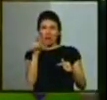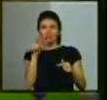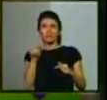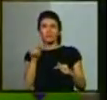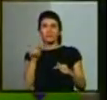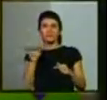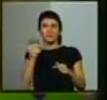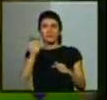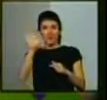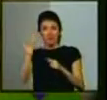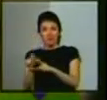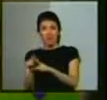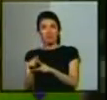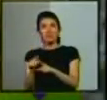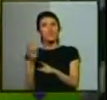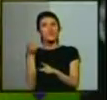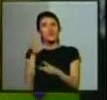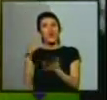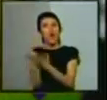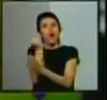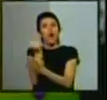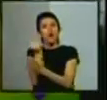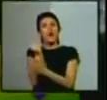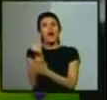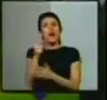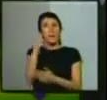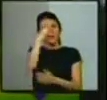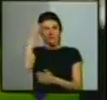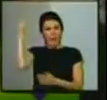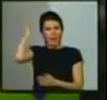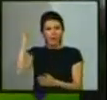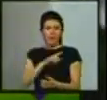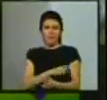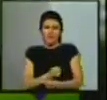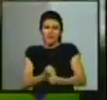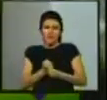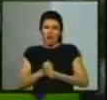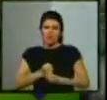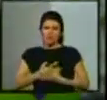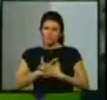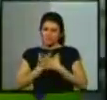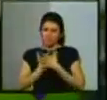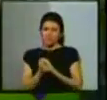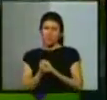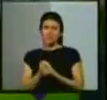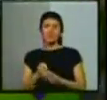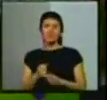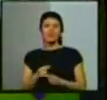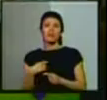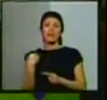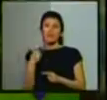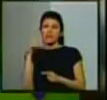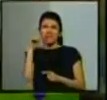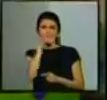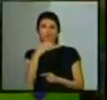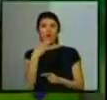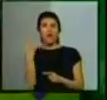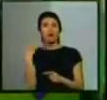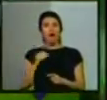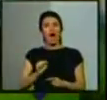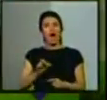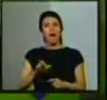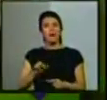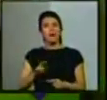solo pudo llevarse a cabo por la fuerza moral de Mandela. Era muy difícil, después del apartheid, de